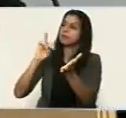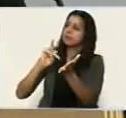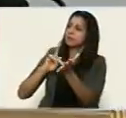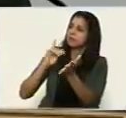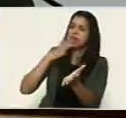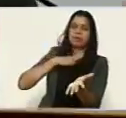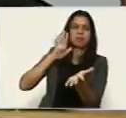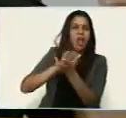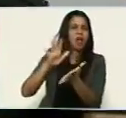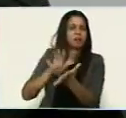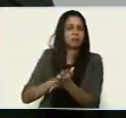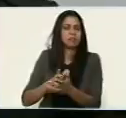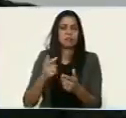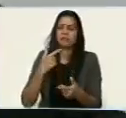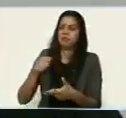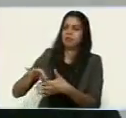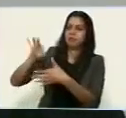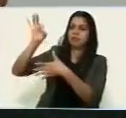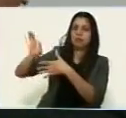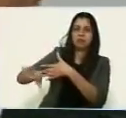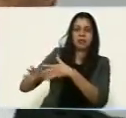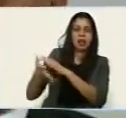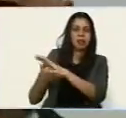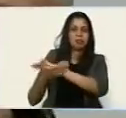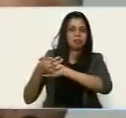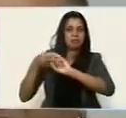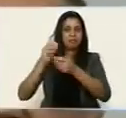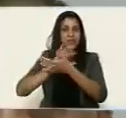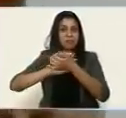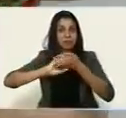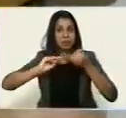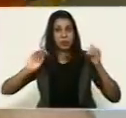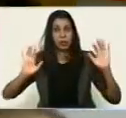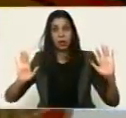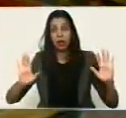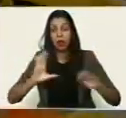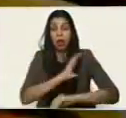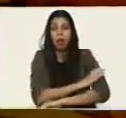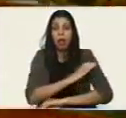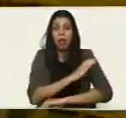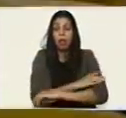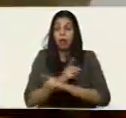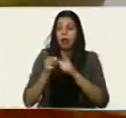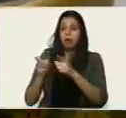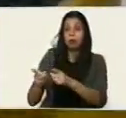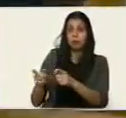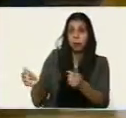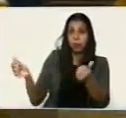cocinen en su propia salsa. Y se cocinaron y quedaron doraditos.